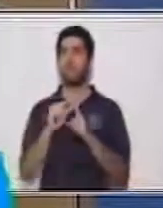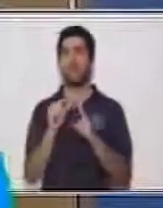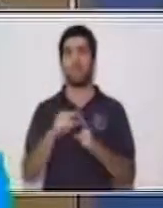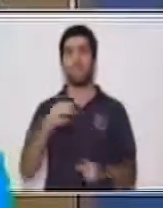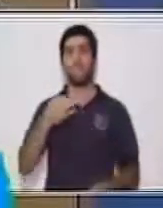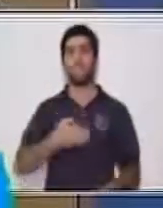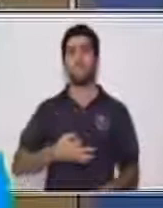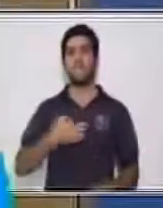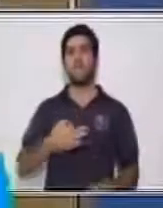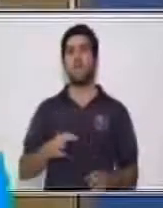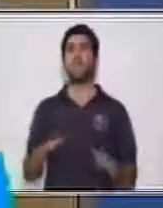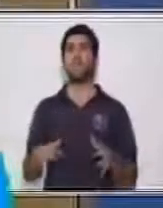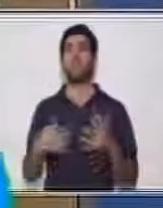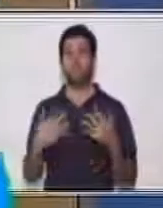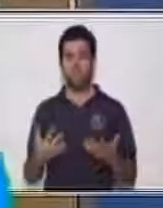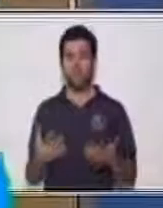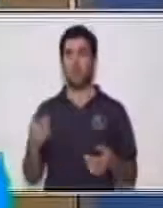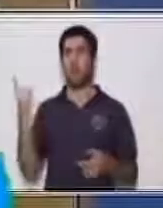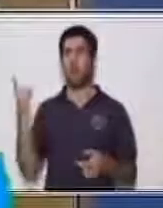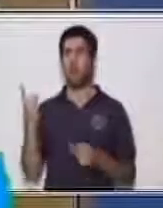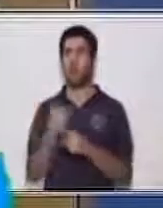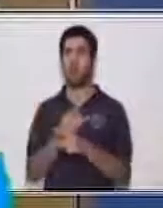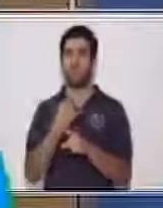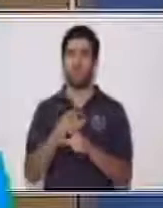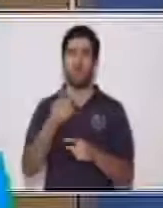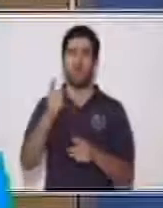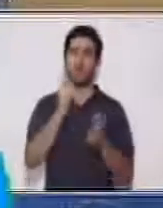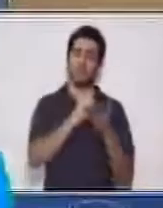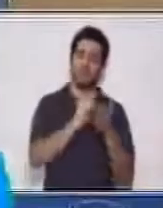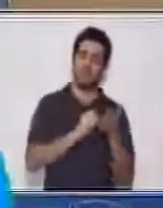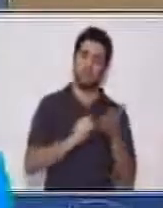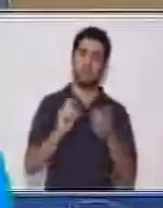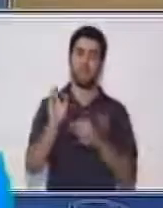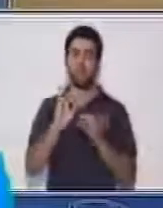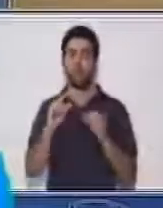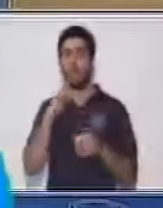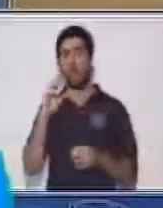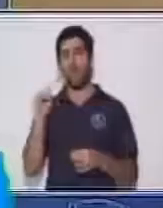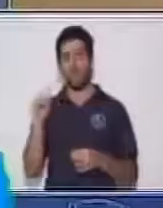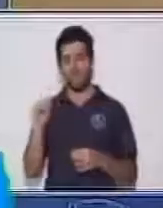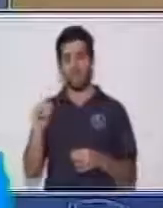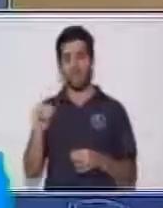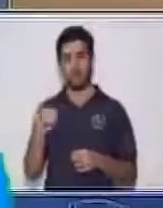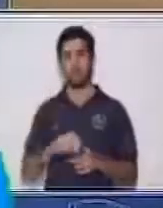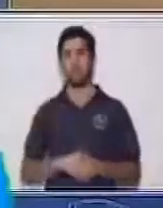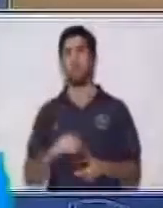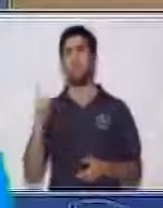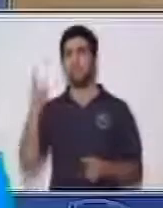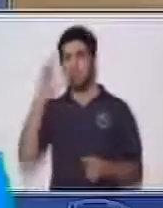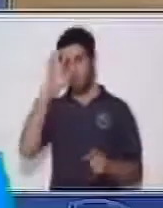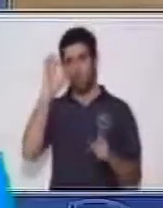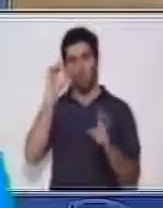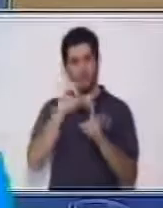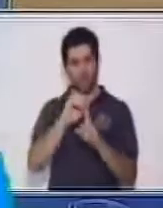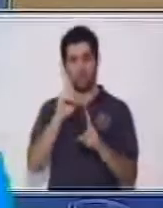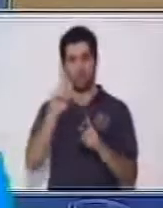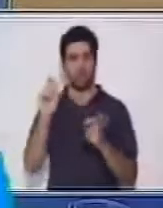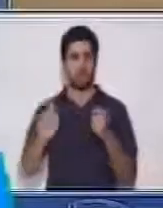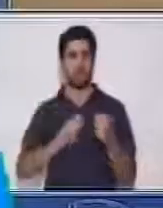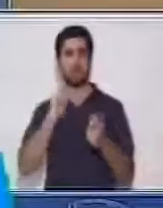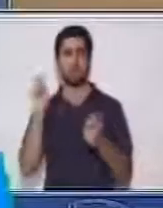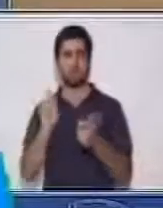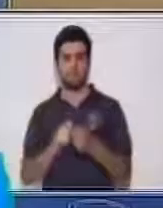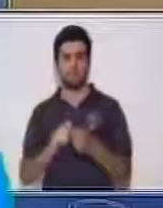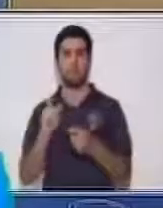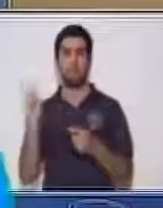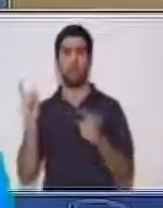Es utilizado para hablar o escribir en el campo específico de la ciencia. Es objetivo y es preciso. Recuérdate que todo lo que